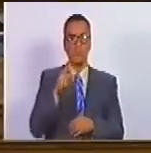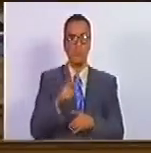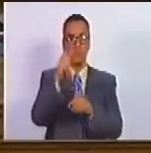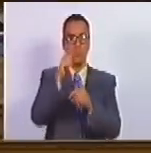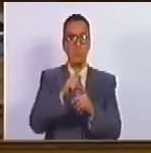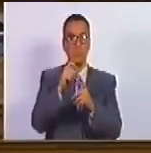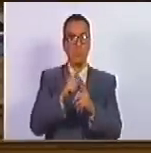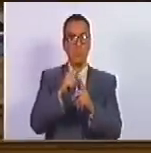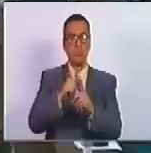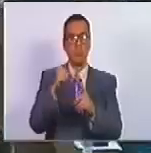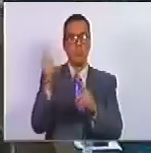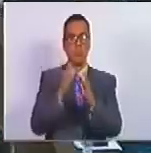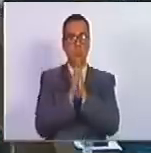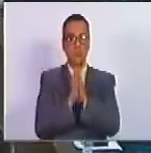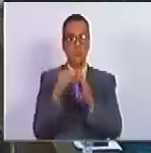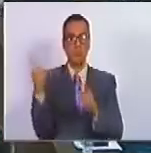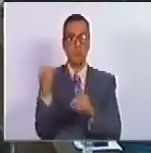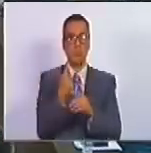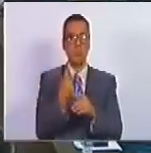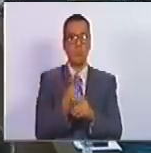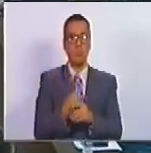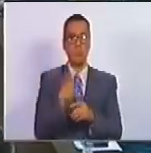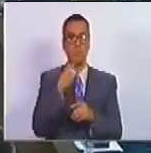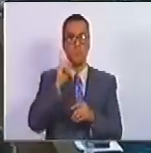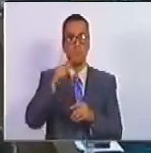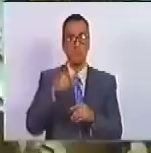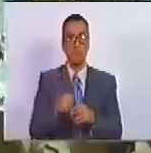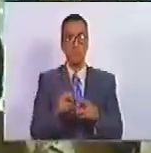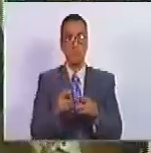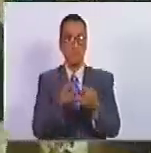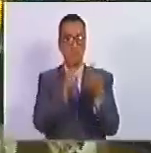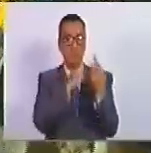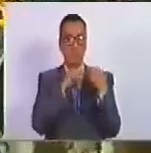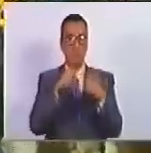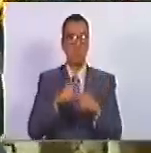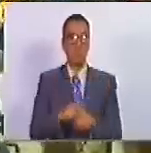Diputado Ramón Lobo también, por favor, para que Mérida también esté bien representada.